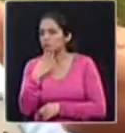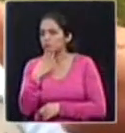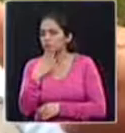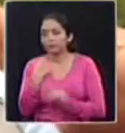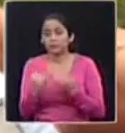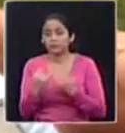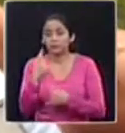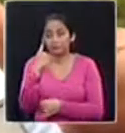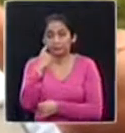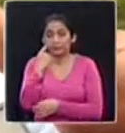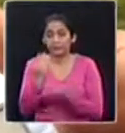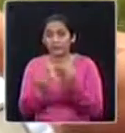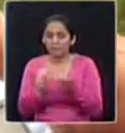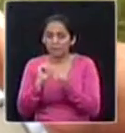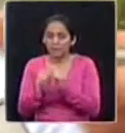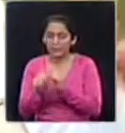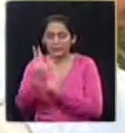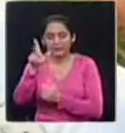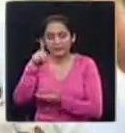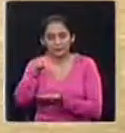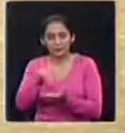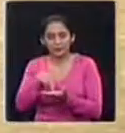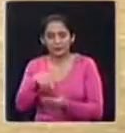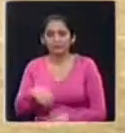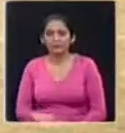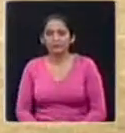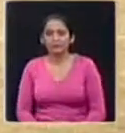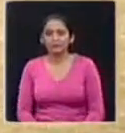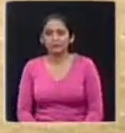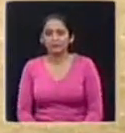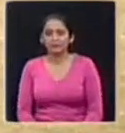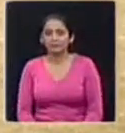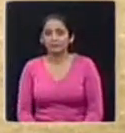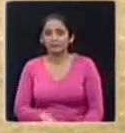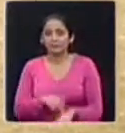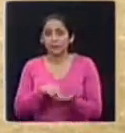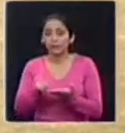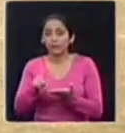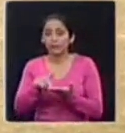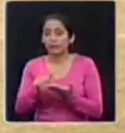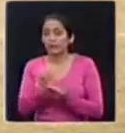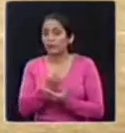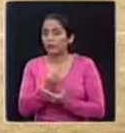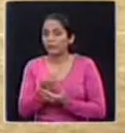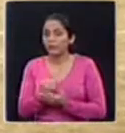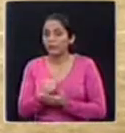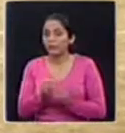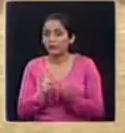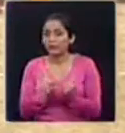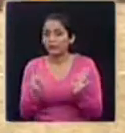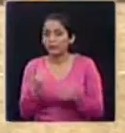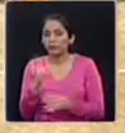3 puntos y seguir en el pelotón de ahí. Los precios de las entradas para el juego River Ecuador-Barcelona